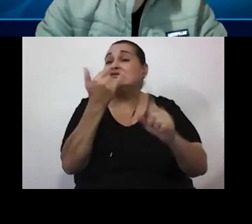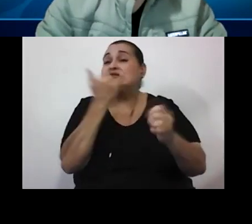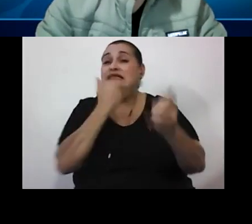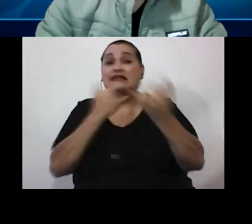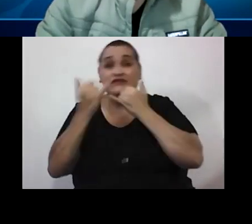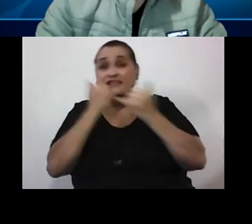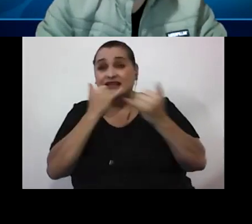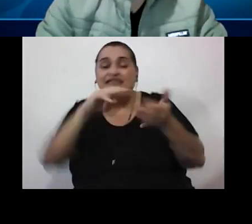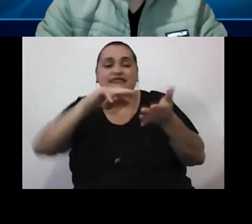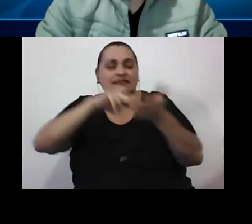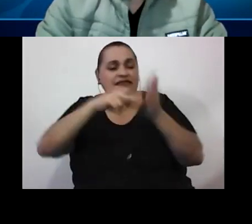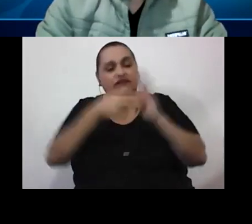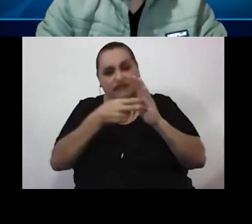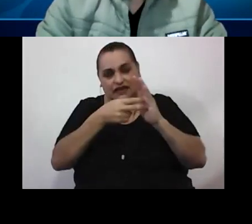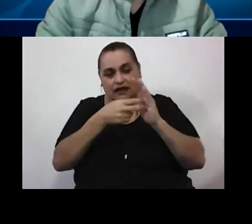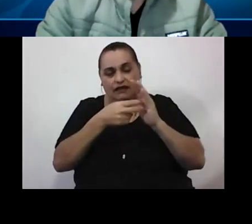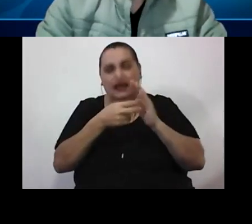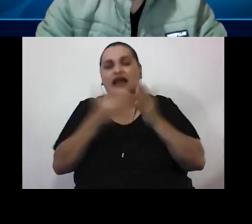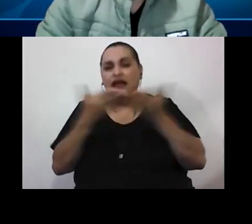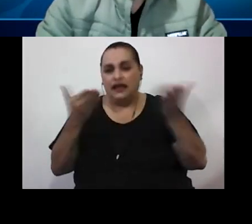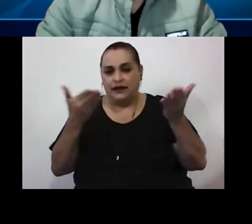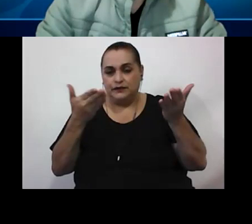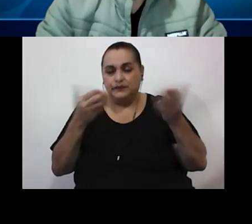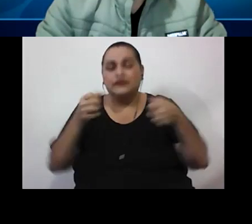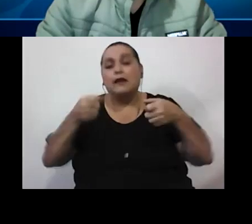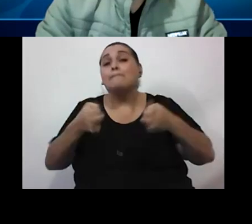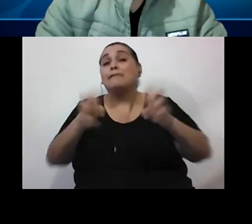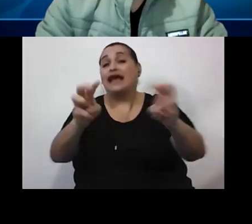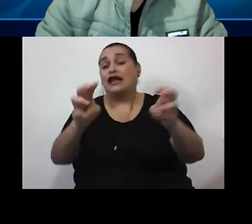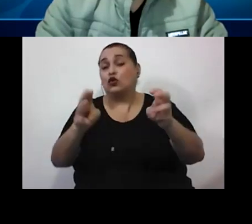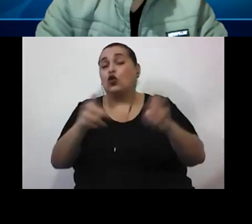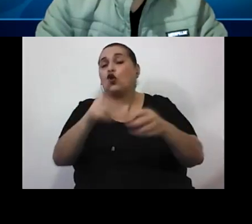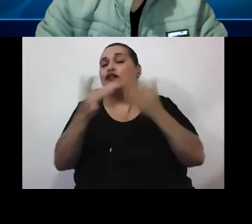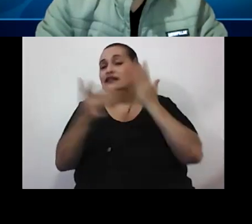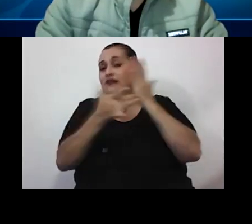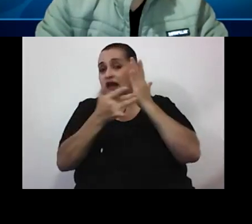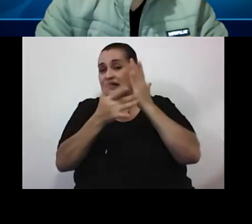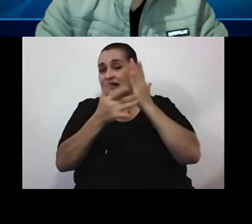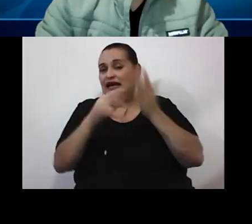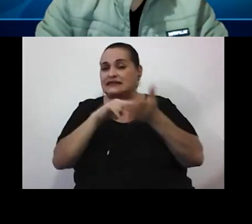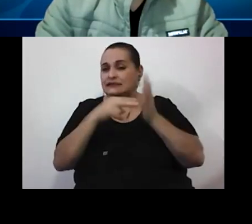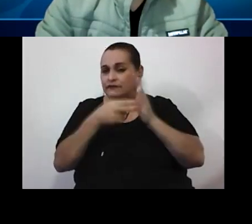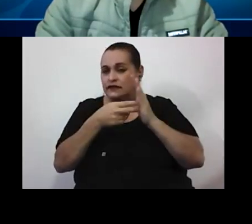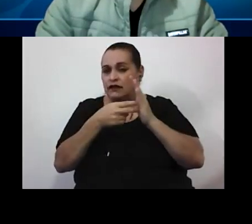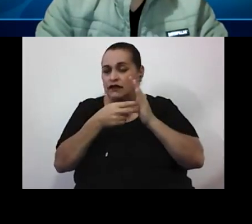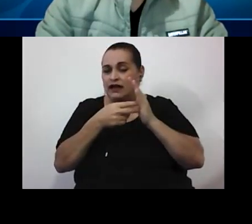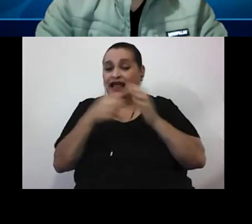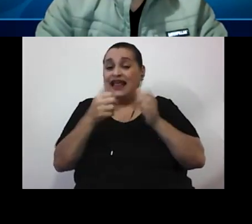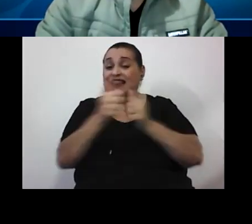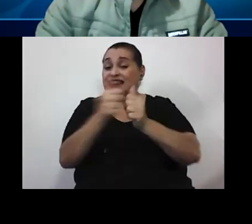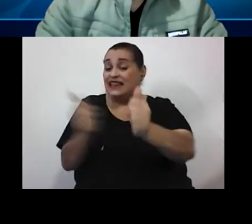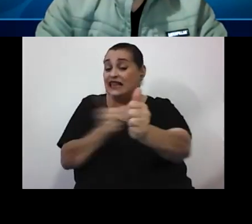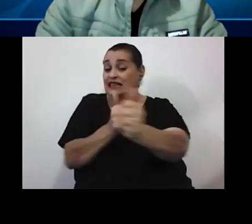esa método, porque es un método que tiene una técnica, es: detrás de esa